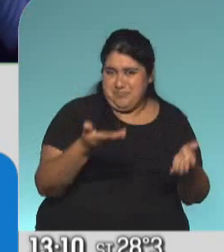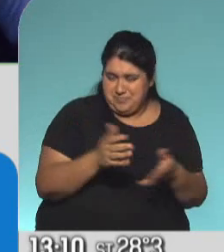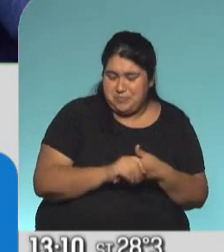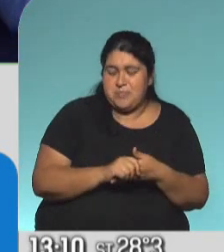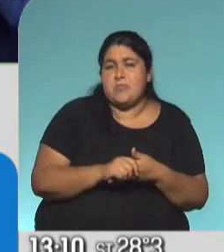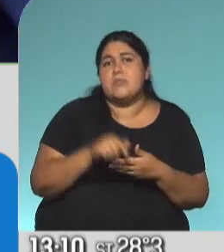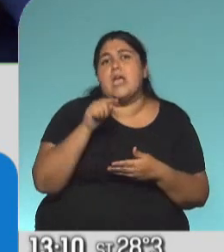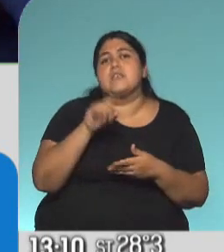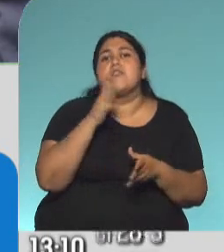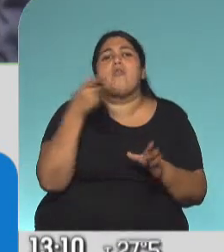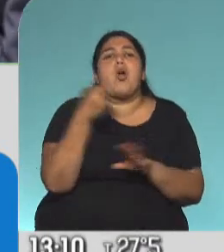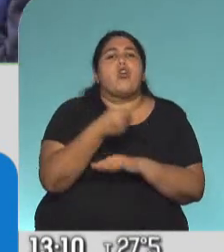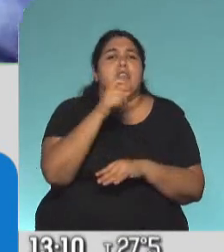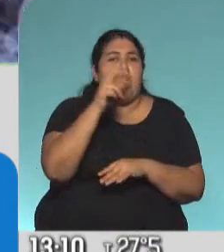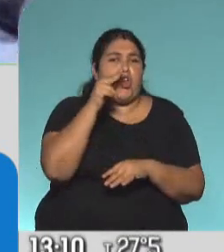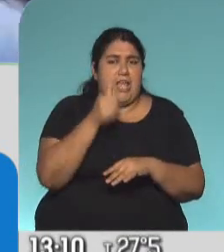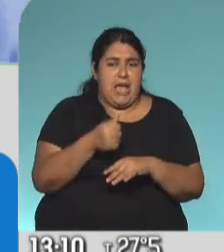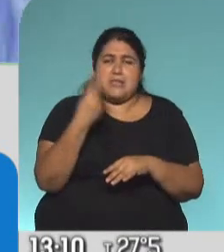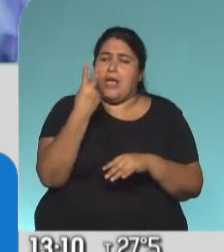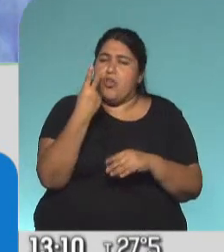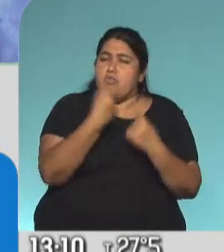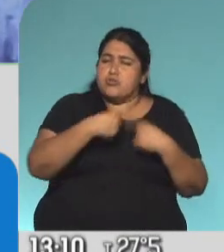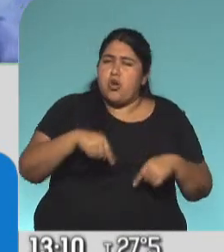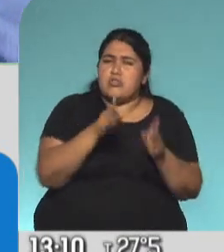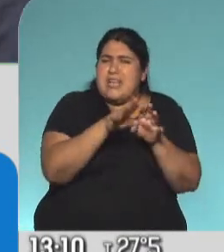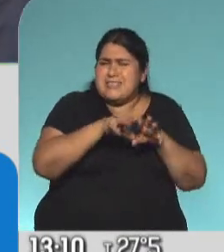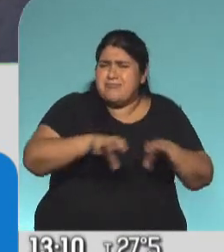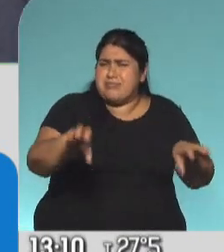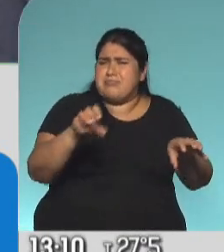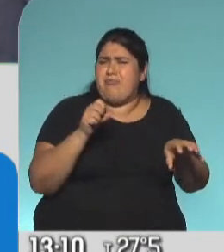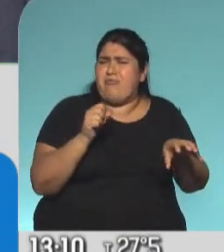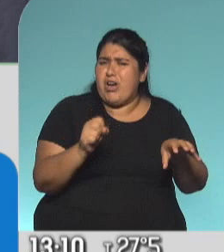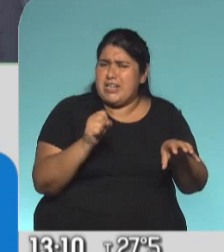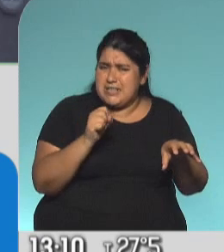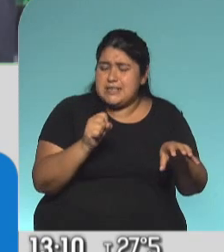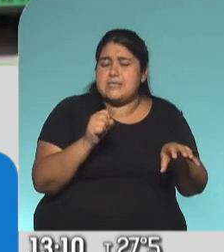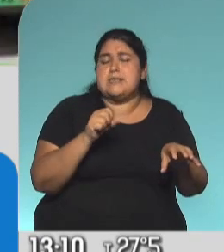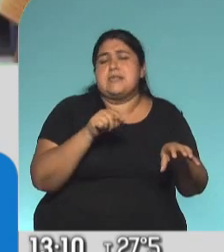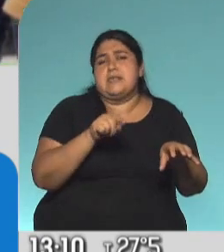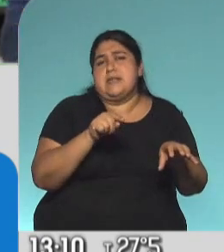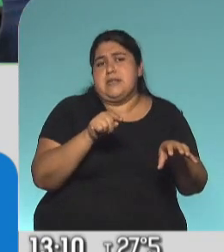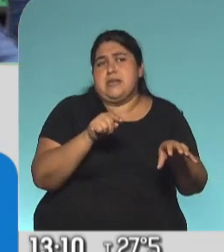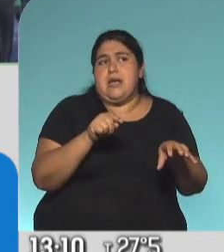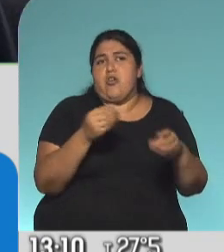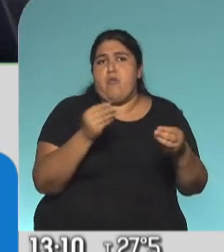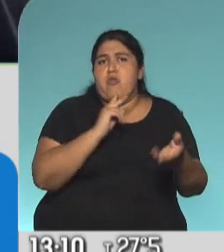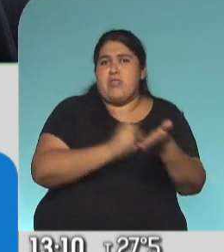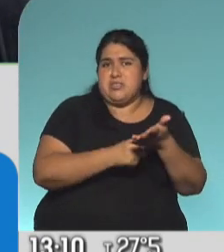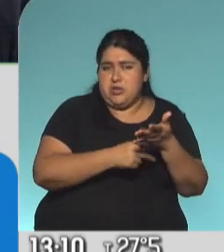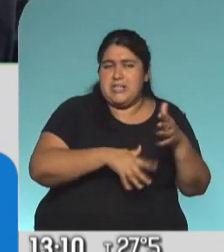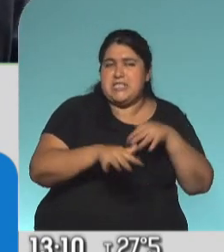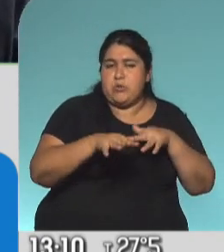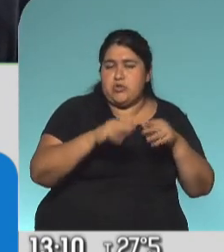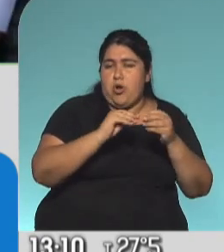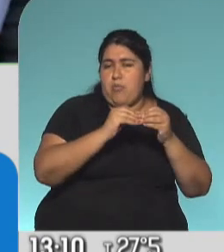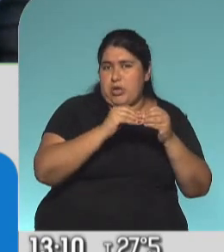Totalmente. Porque acá me parece que hay dos grandes divisiones que genera esta elección y esta situación política